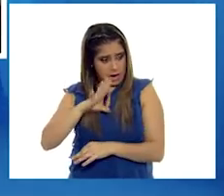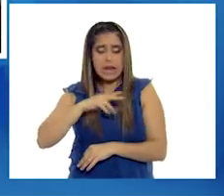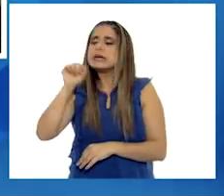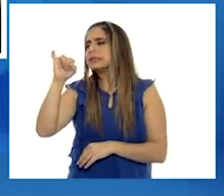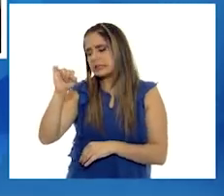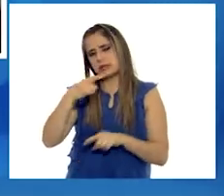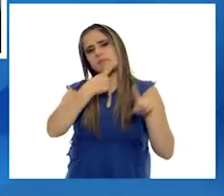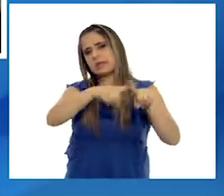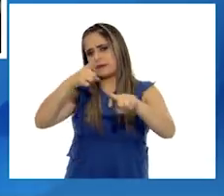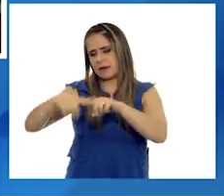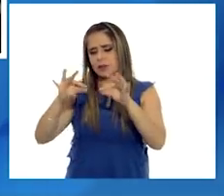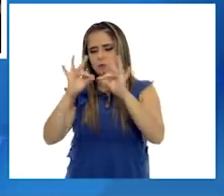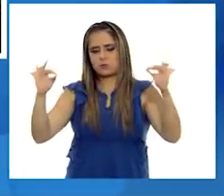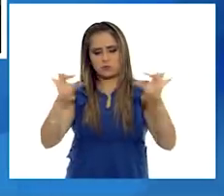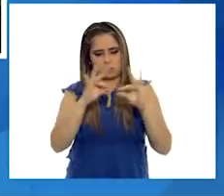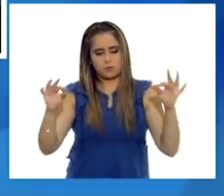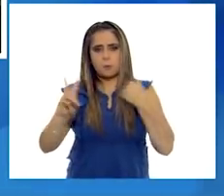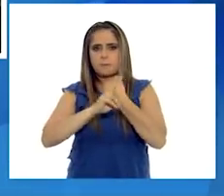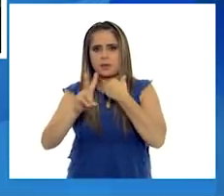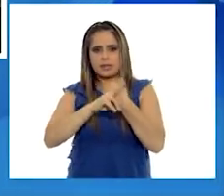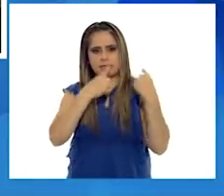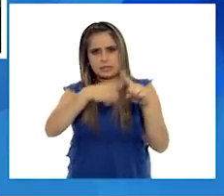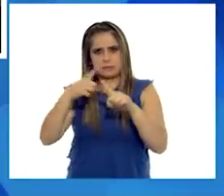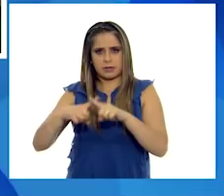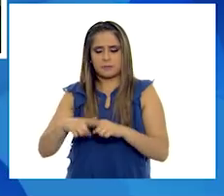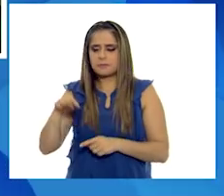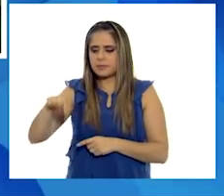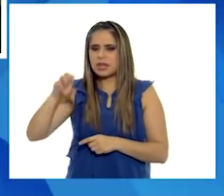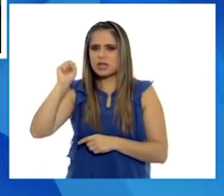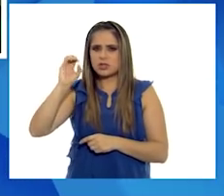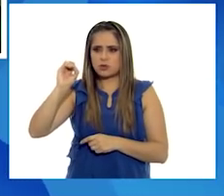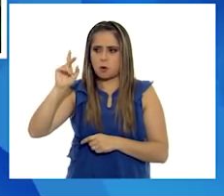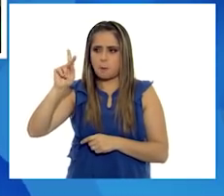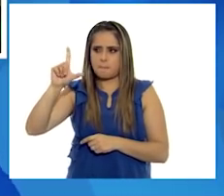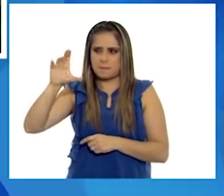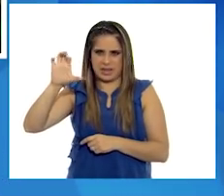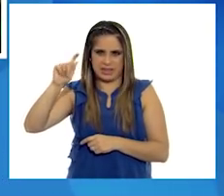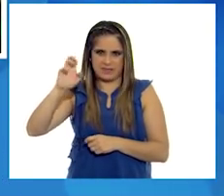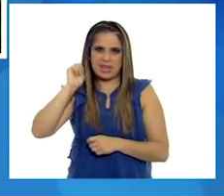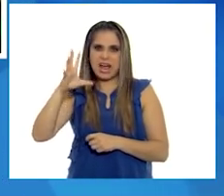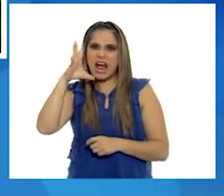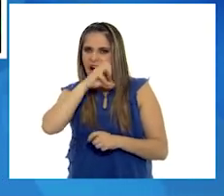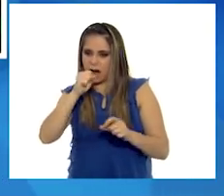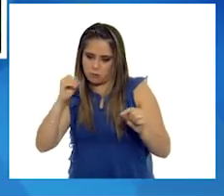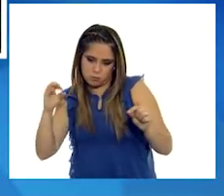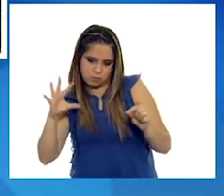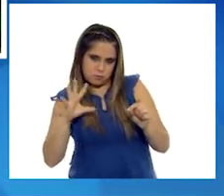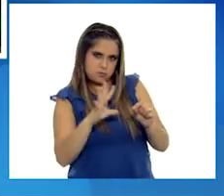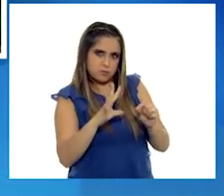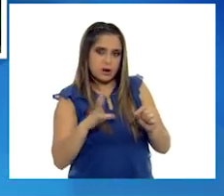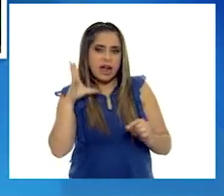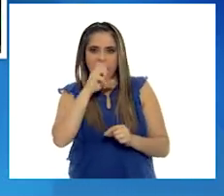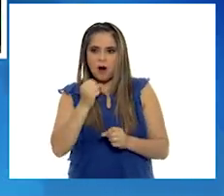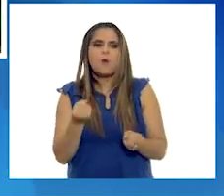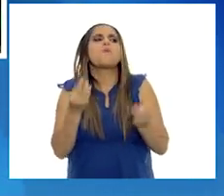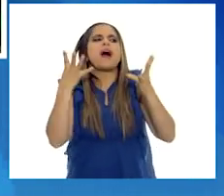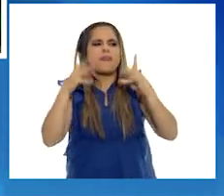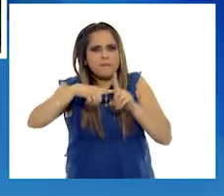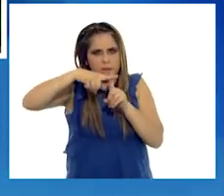hacer. ¿El Por- soplete qué temperatura tendrá? Ese es muy bajito. Pero